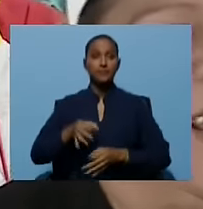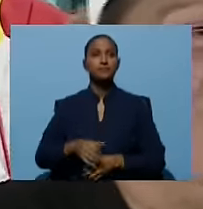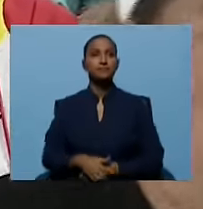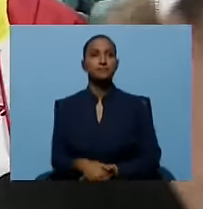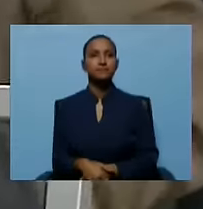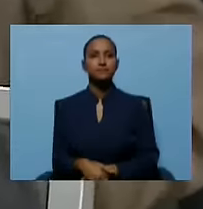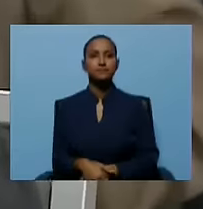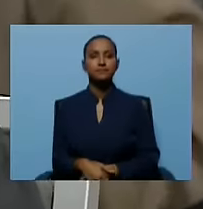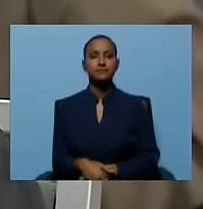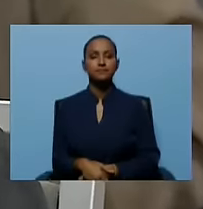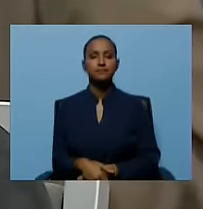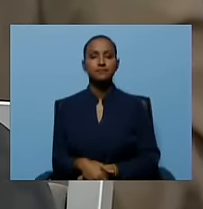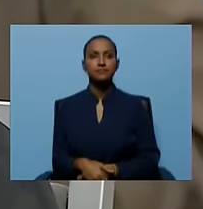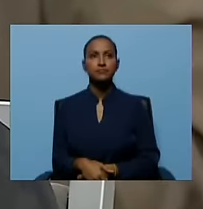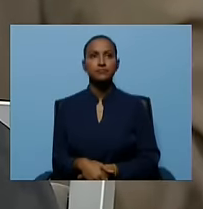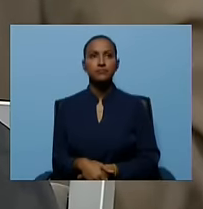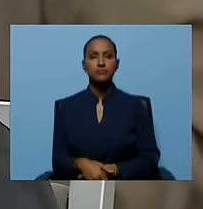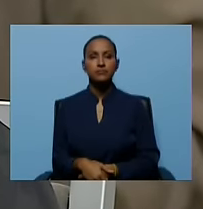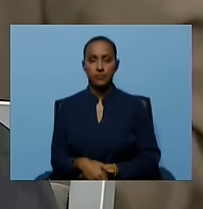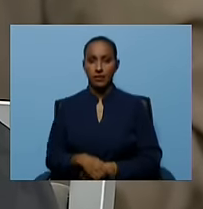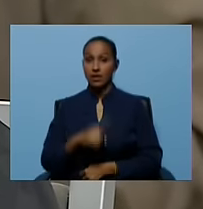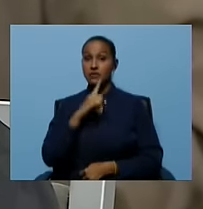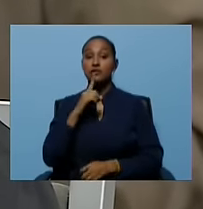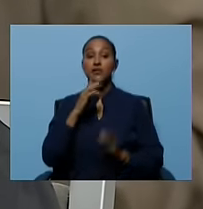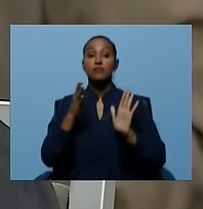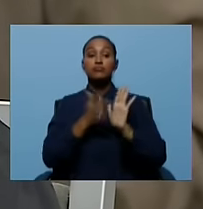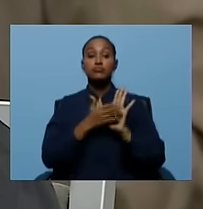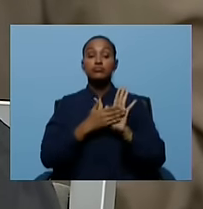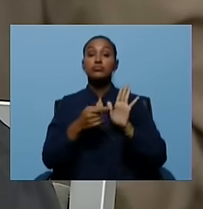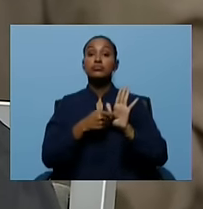Es un mandato taxativo de la Constitución,